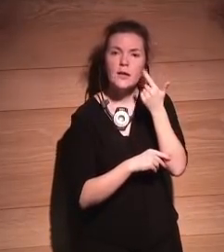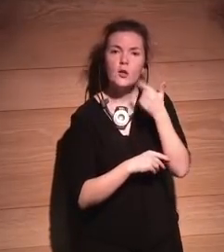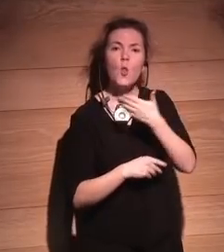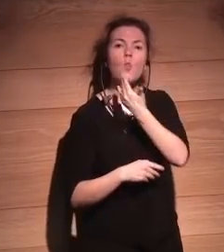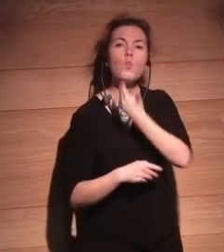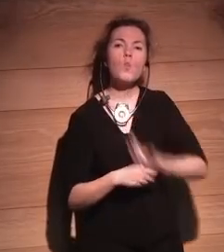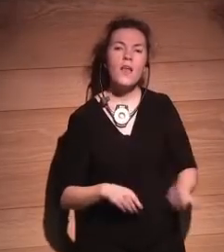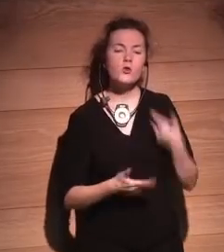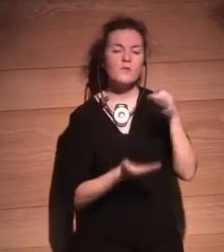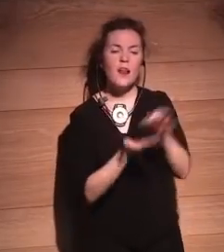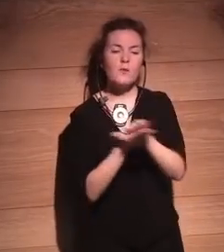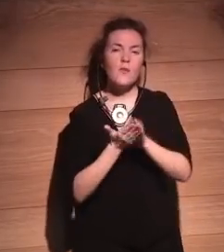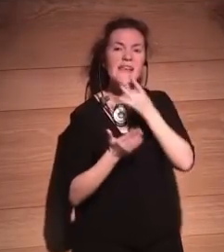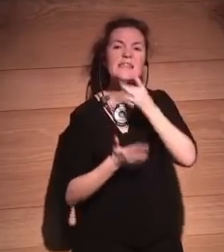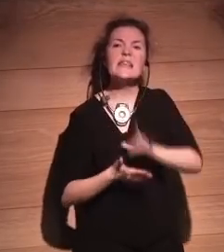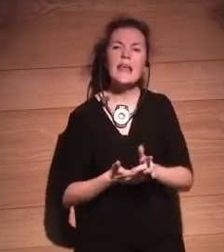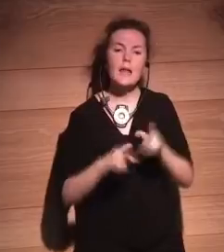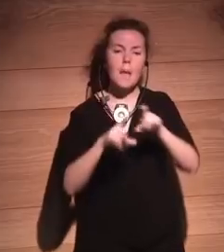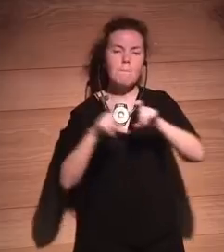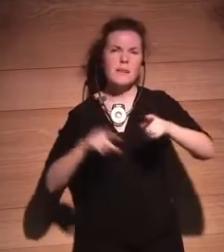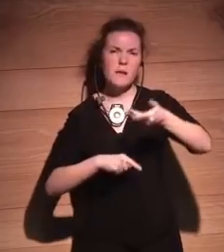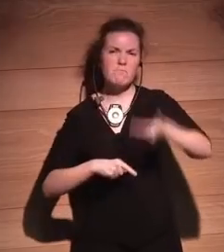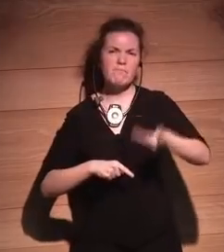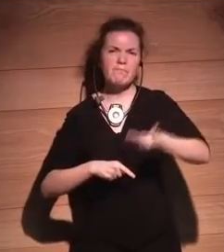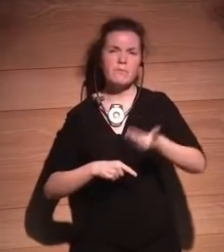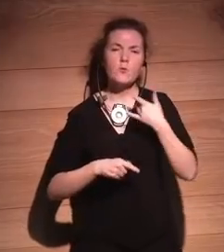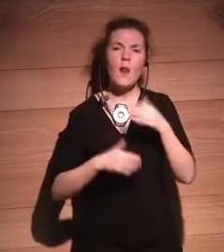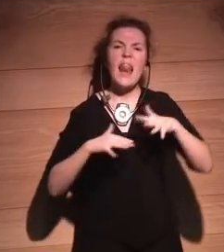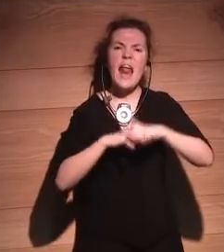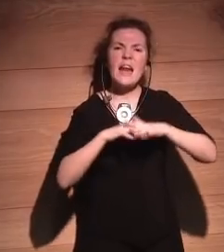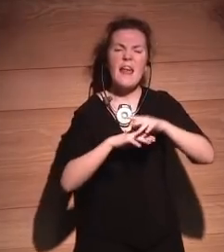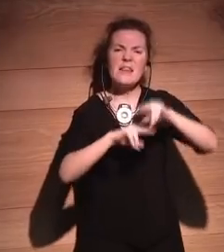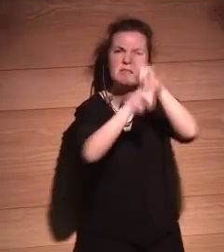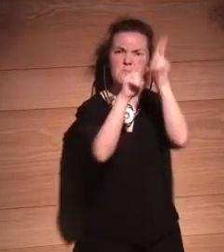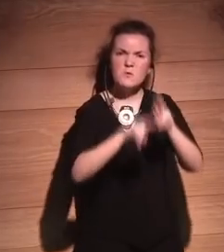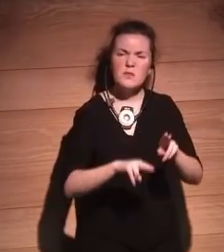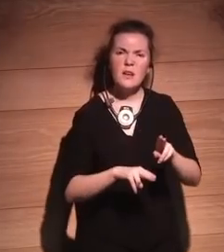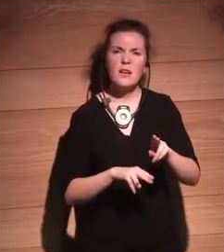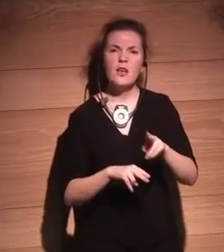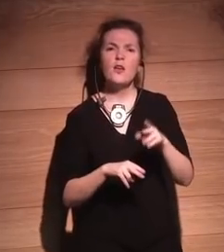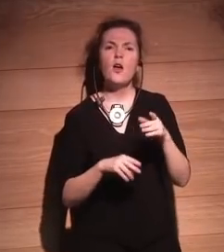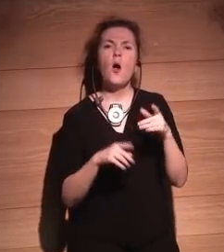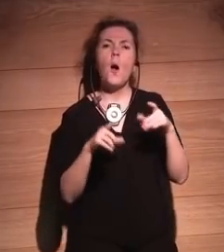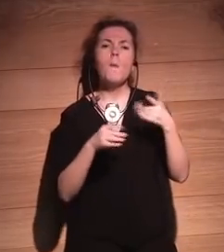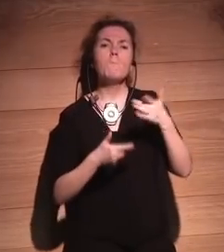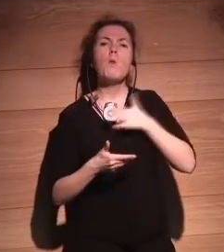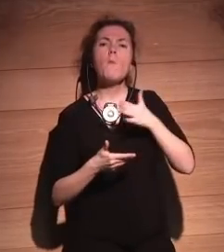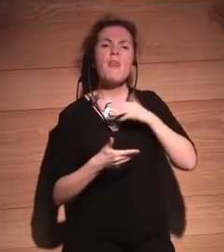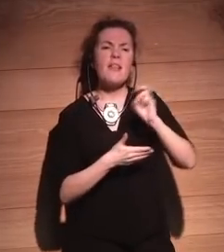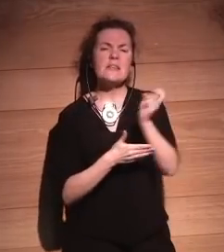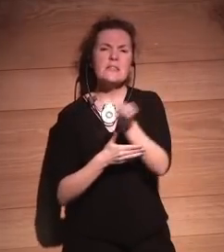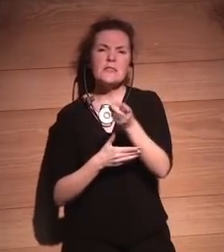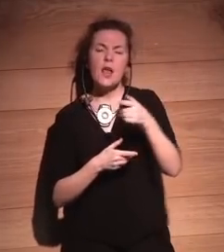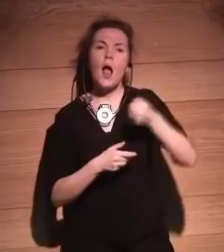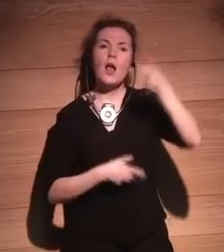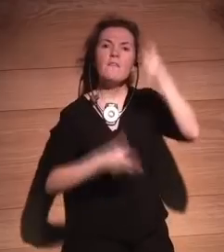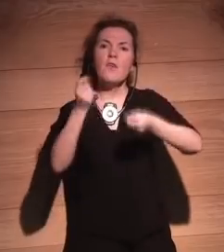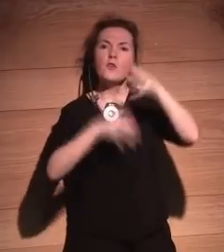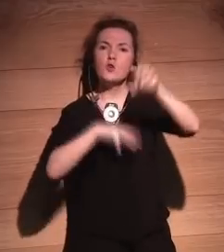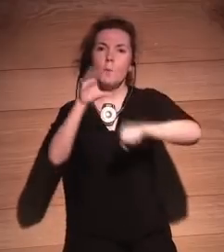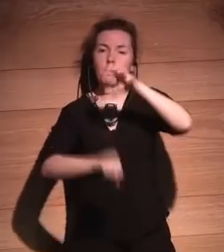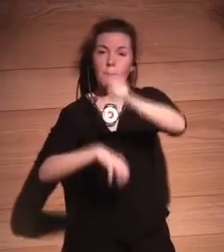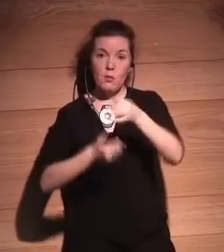los dueños de las ciudades, quiénes son las grandes corporaciones, las grandes multinacionales, los grandes conglomerados de propiedades que han comprado todos los edificios